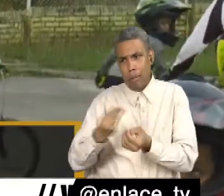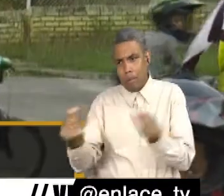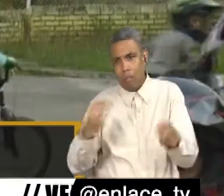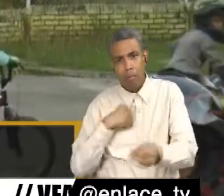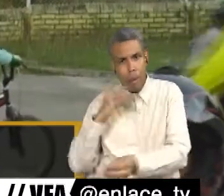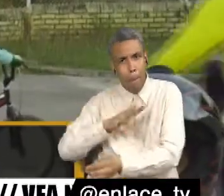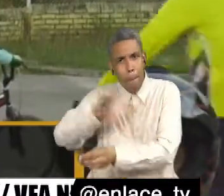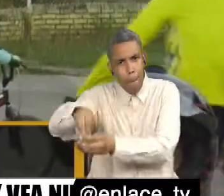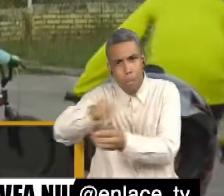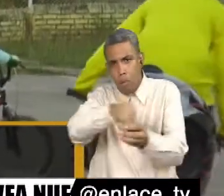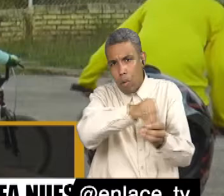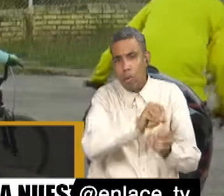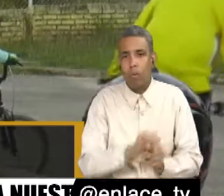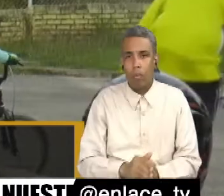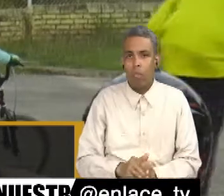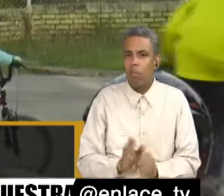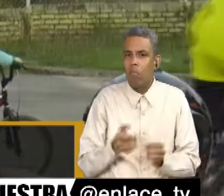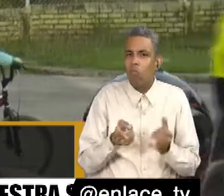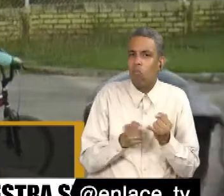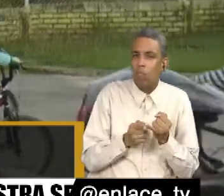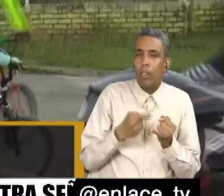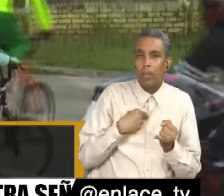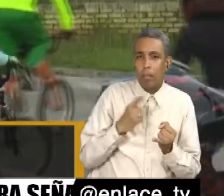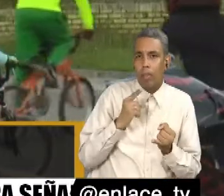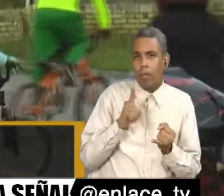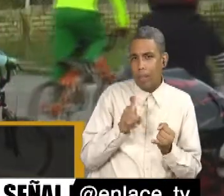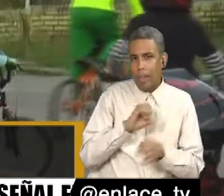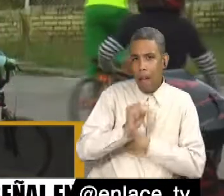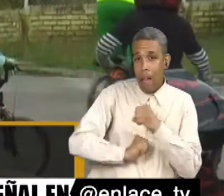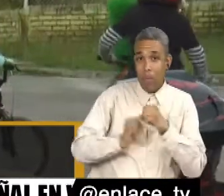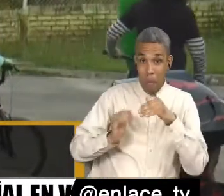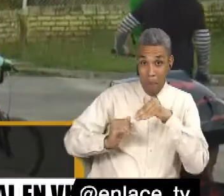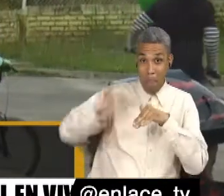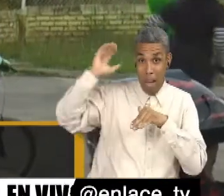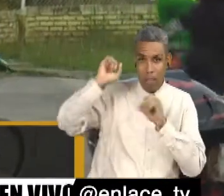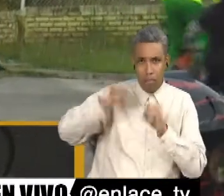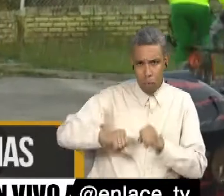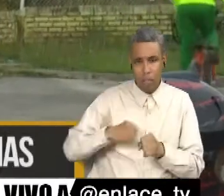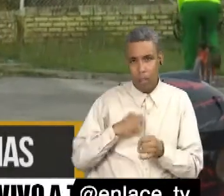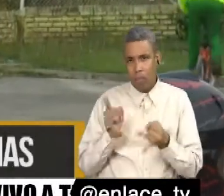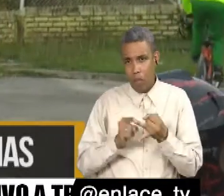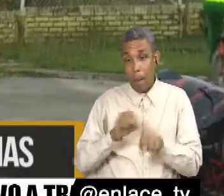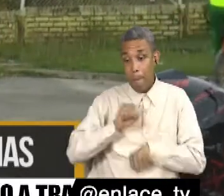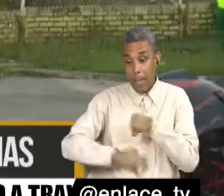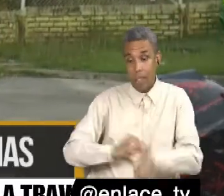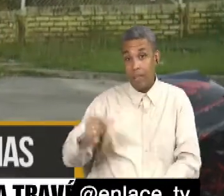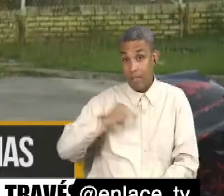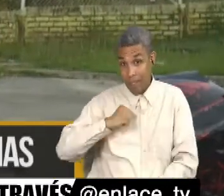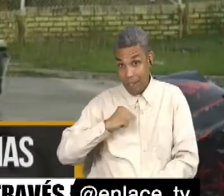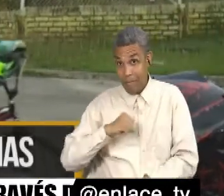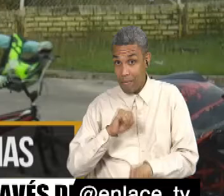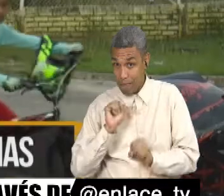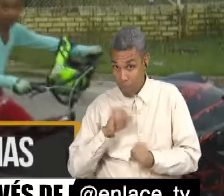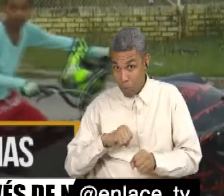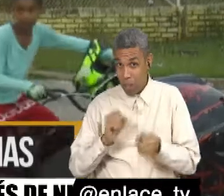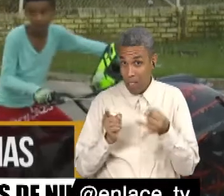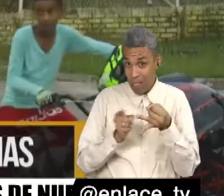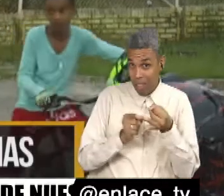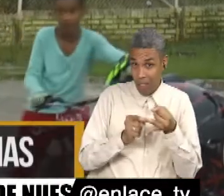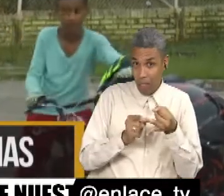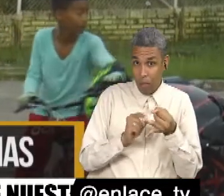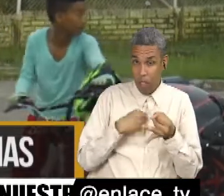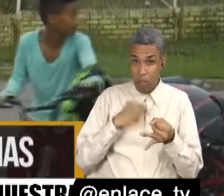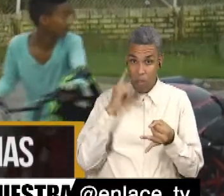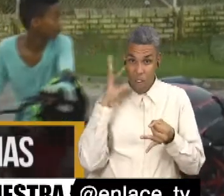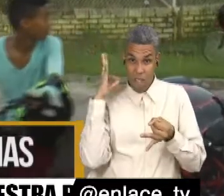manejar bicicleta, tenga mayor de 6 años y tenga bicicleta de cross. No necesariamente de las finas, ¿no?